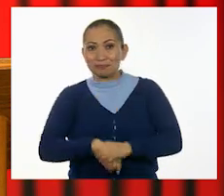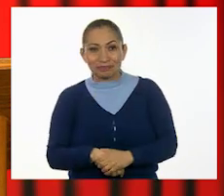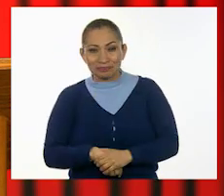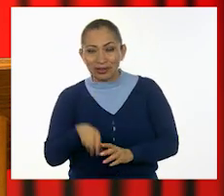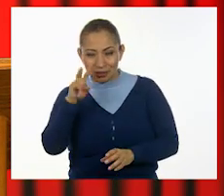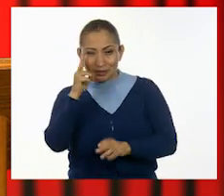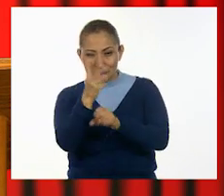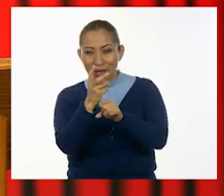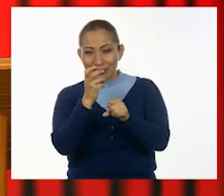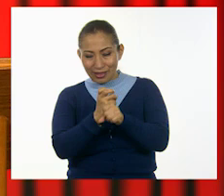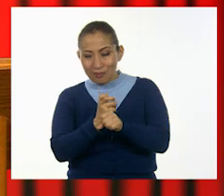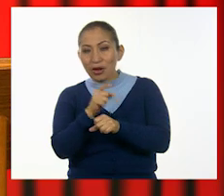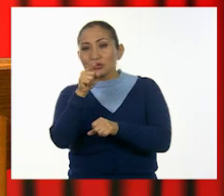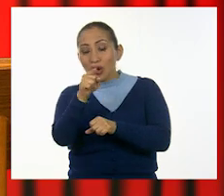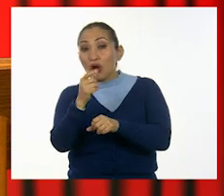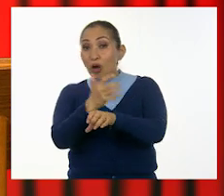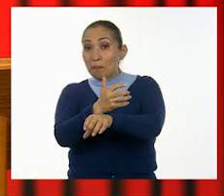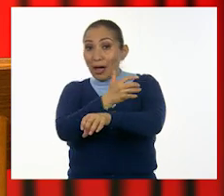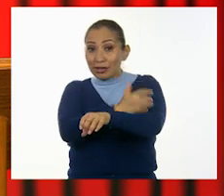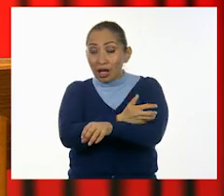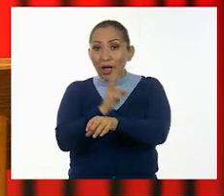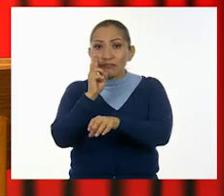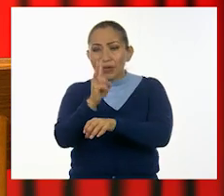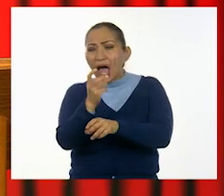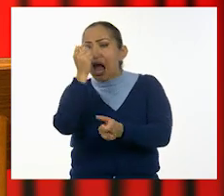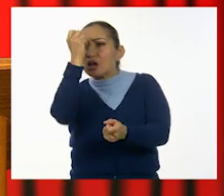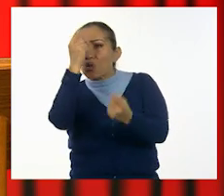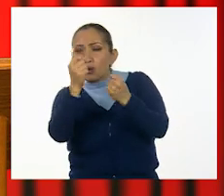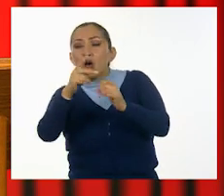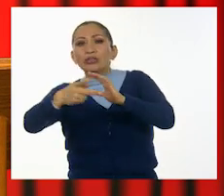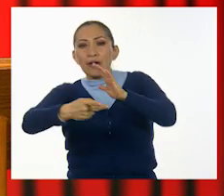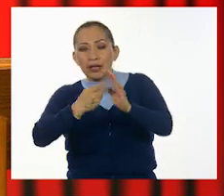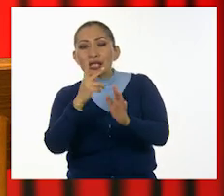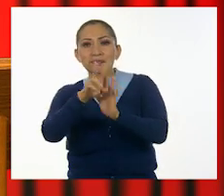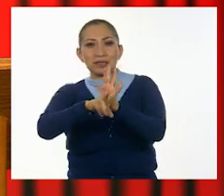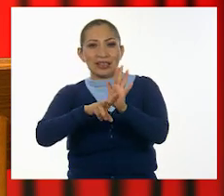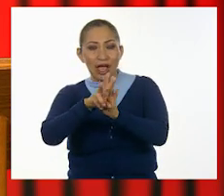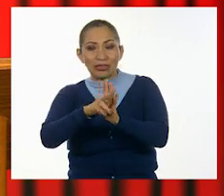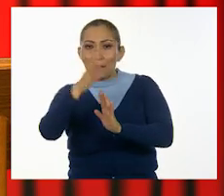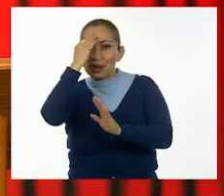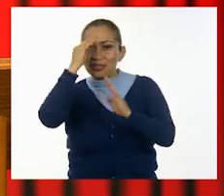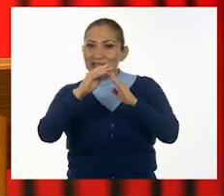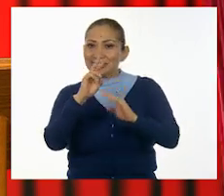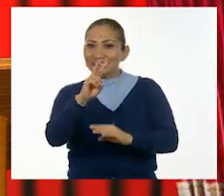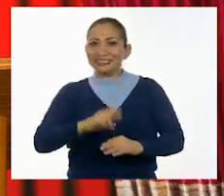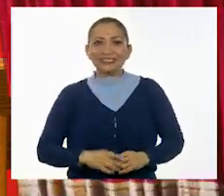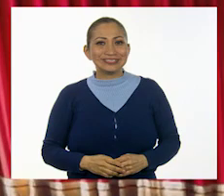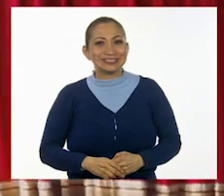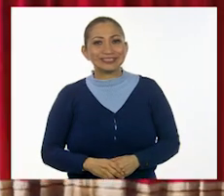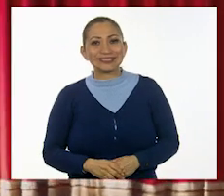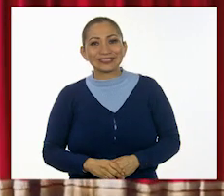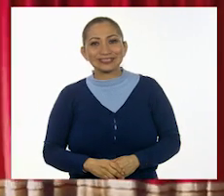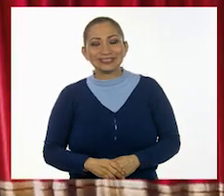así los invitamos a que nuestros compañeros vean alguna de las repeticiones del programa de Aprende en Casa 2.